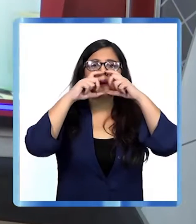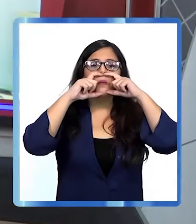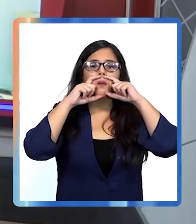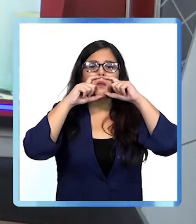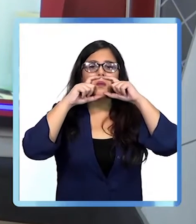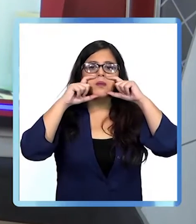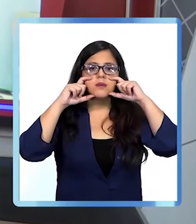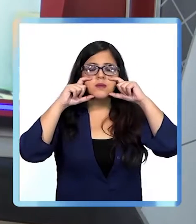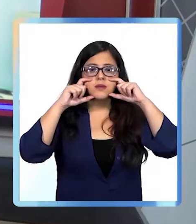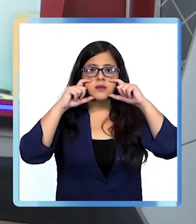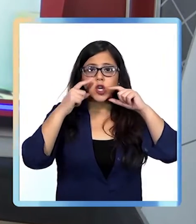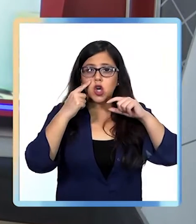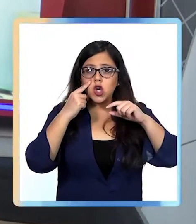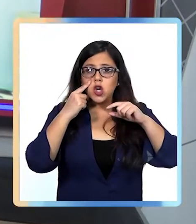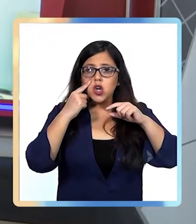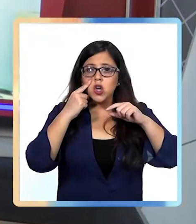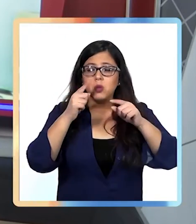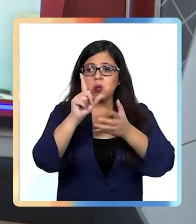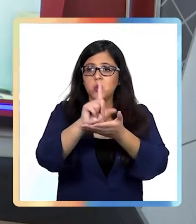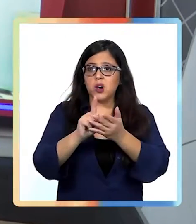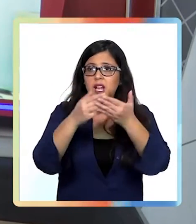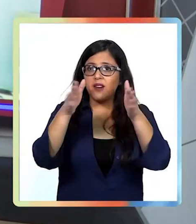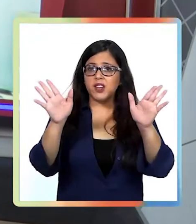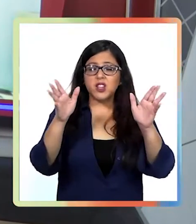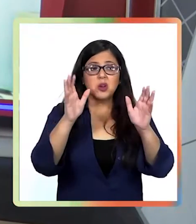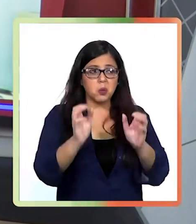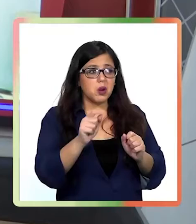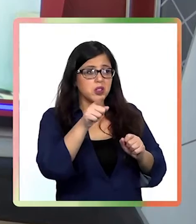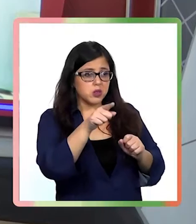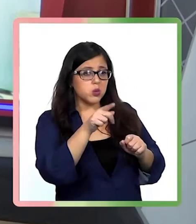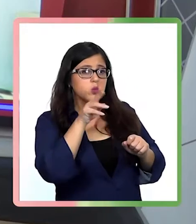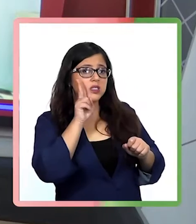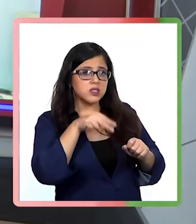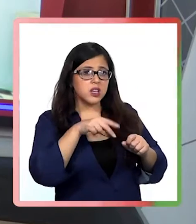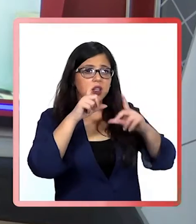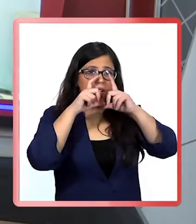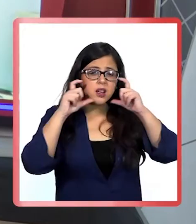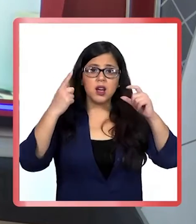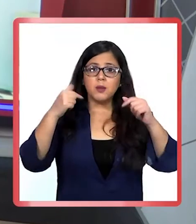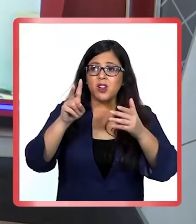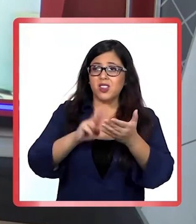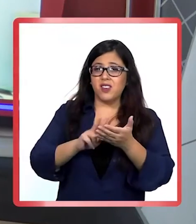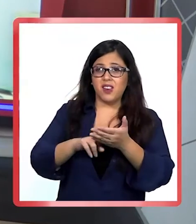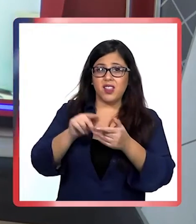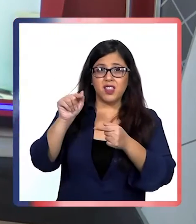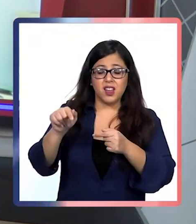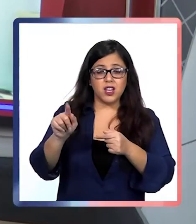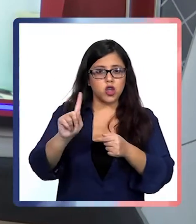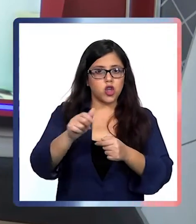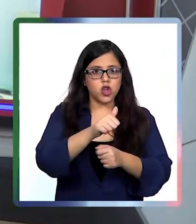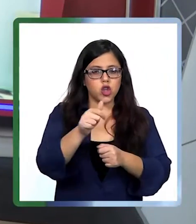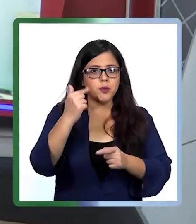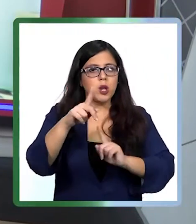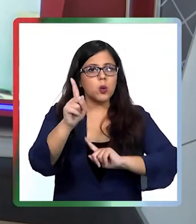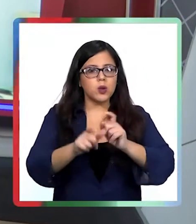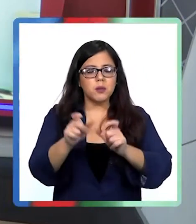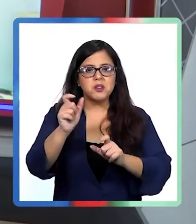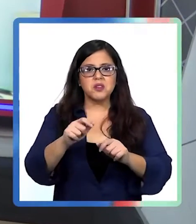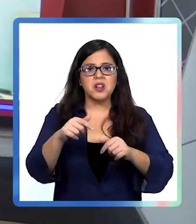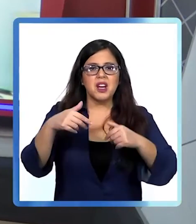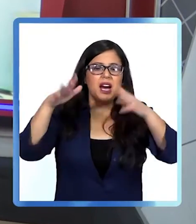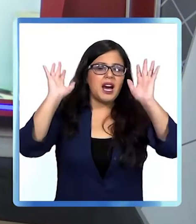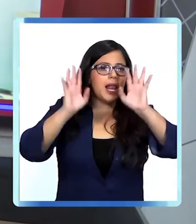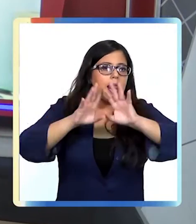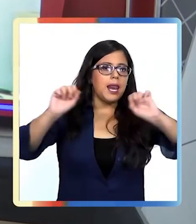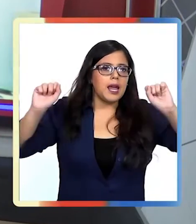con la mascarilla debajo de la nariz. Imagínense ahora que le dicen en los espacios abiertos puede andar sin mascarilla. Es de verdad que la gente, la lectura que va a hacer, no